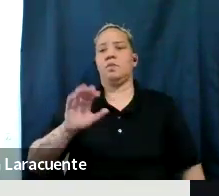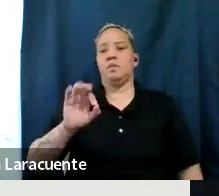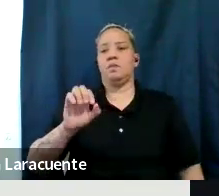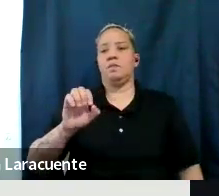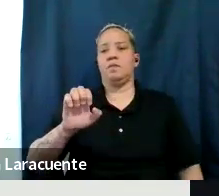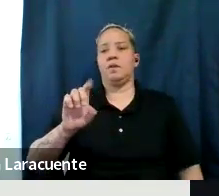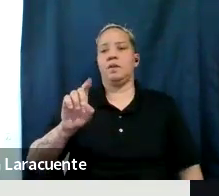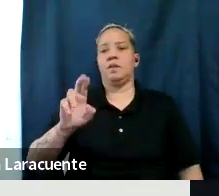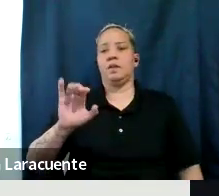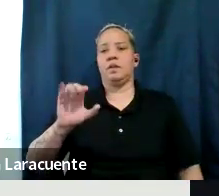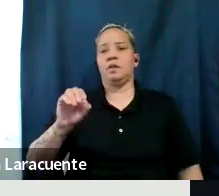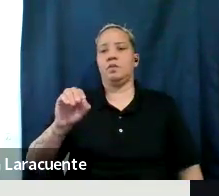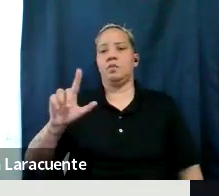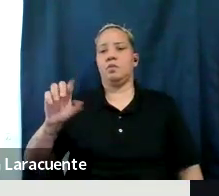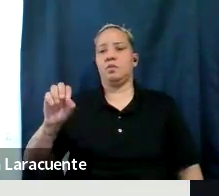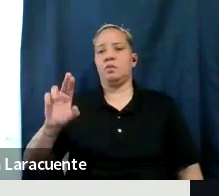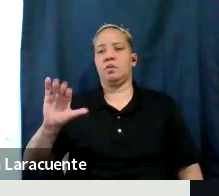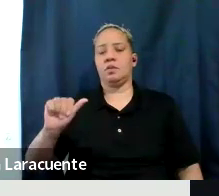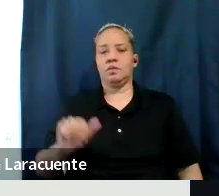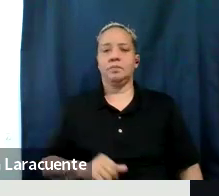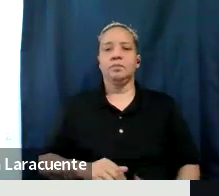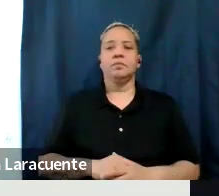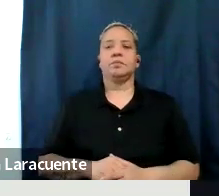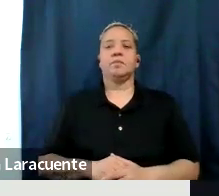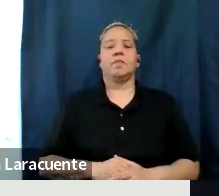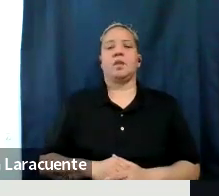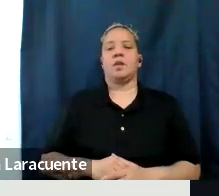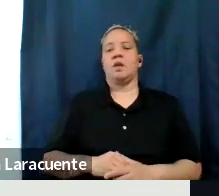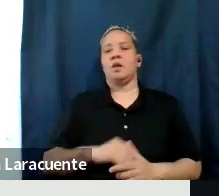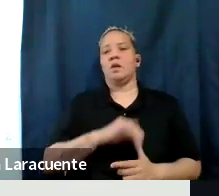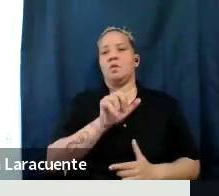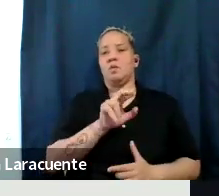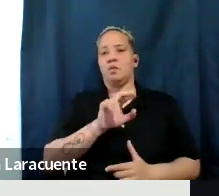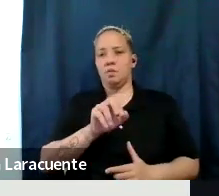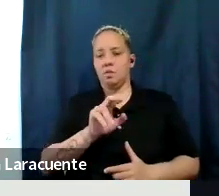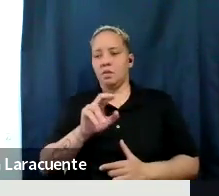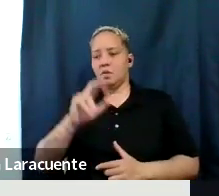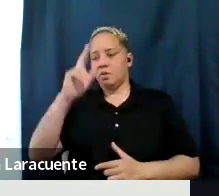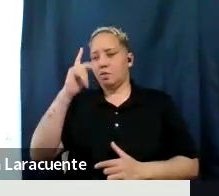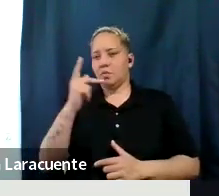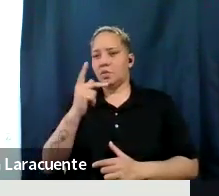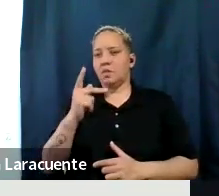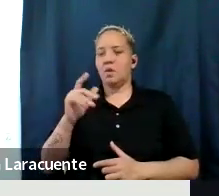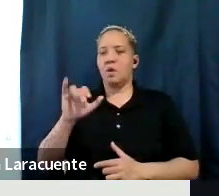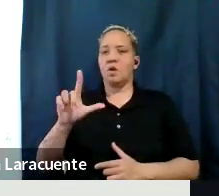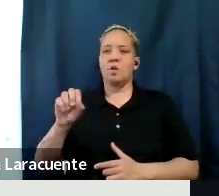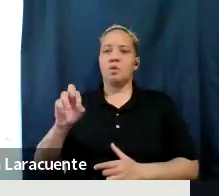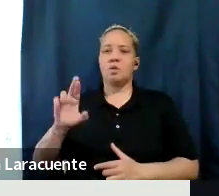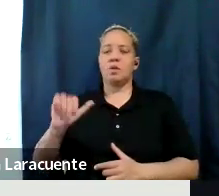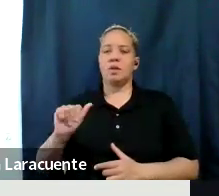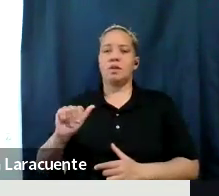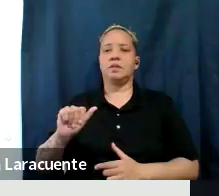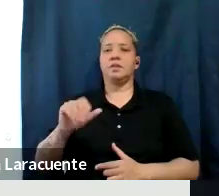Lorca. Juan Ramón Jiménez había conocido a Lorca en 1919 en Madrid. El